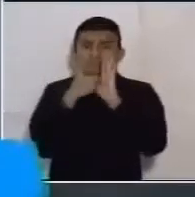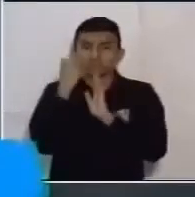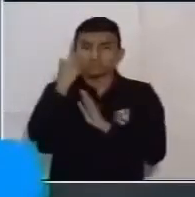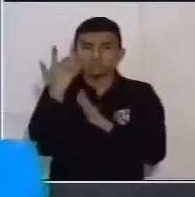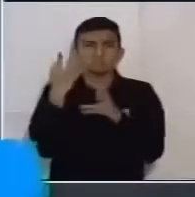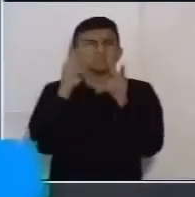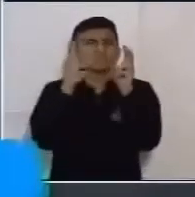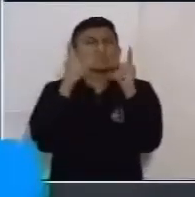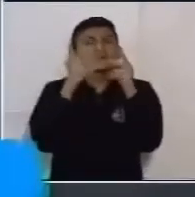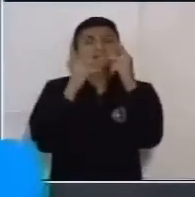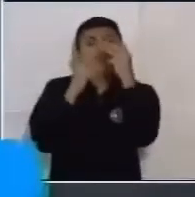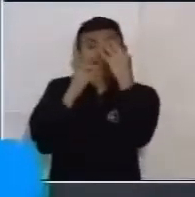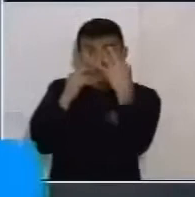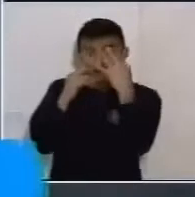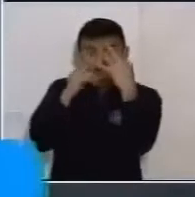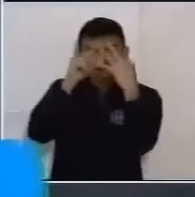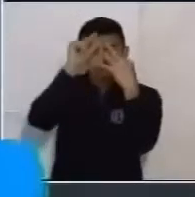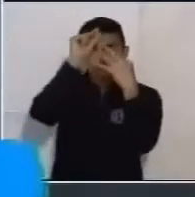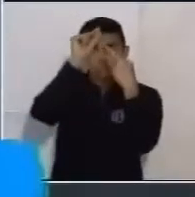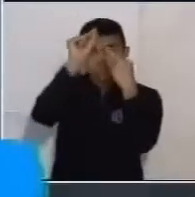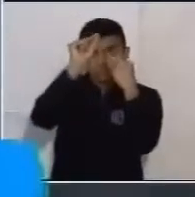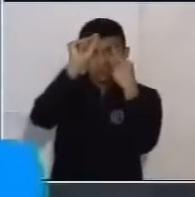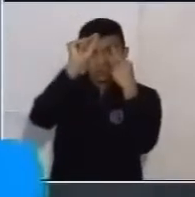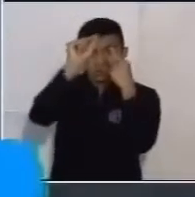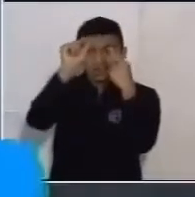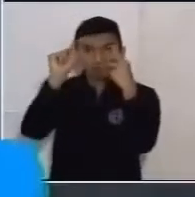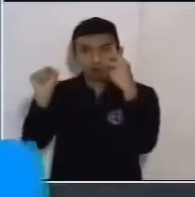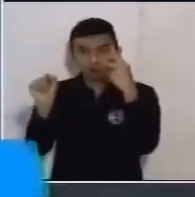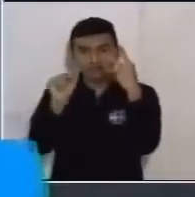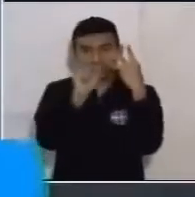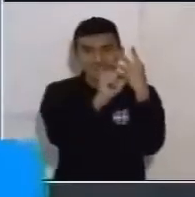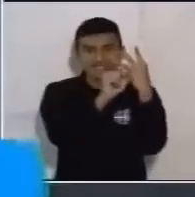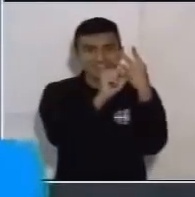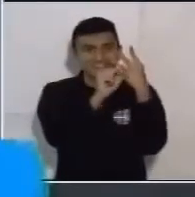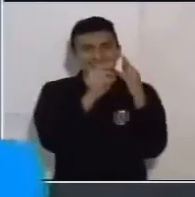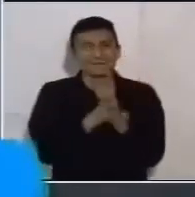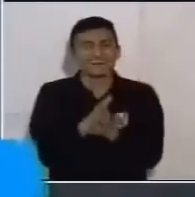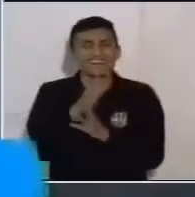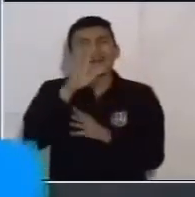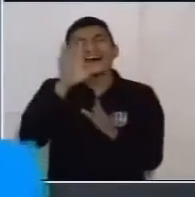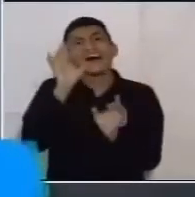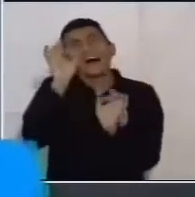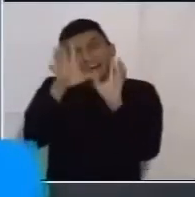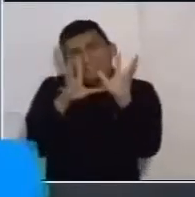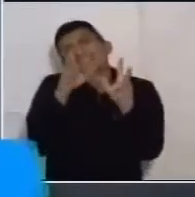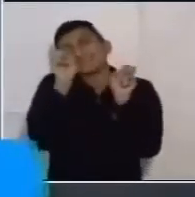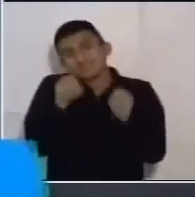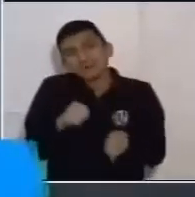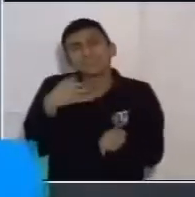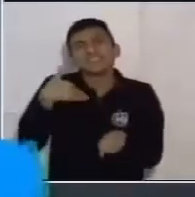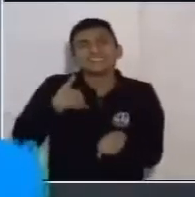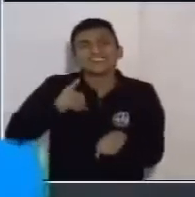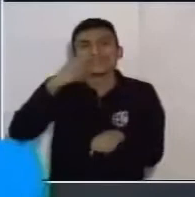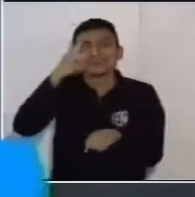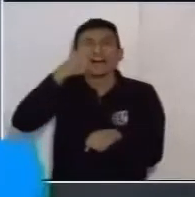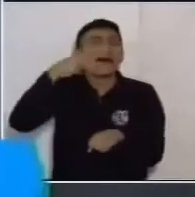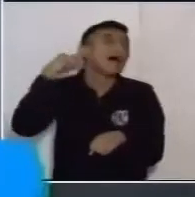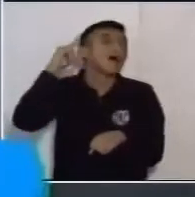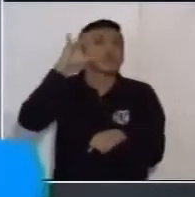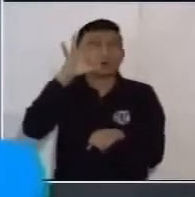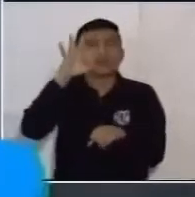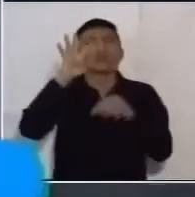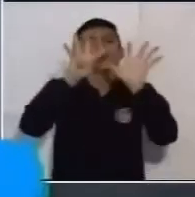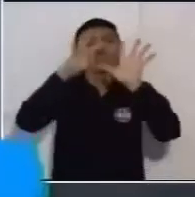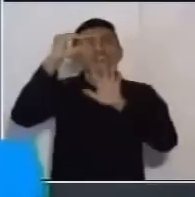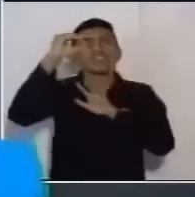Una figura de 3 lados y 3 ángulos. Es un triángulo. A veces va a tener un ángulo de 90